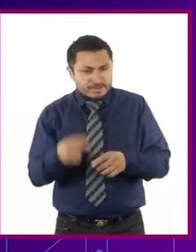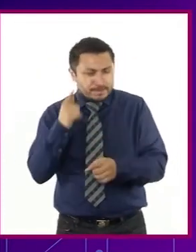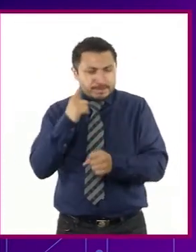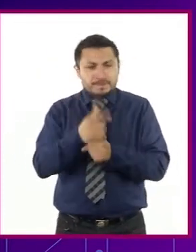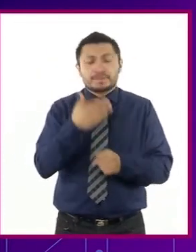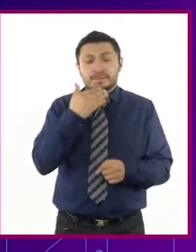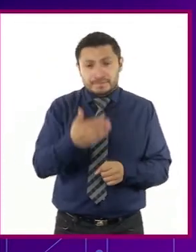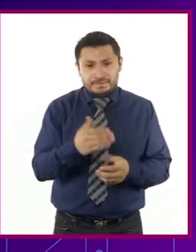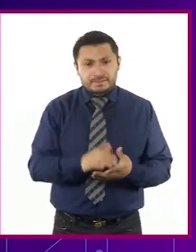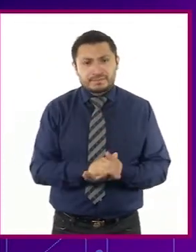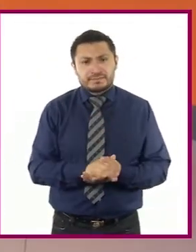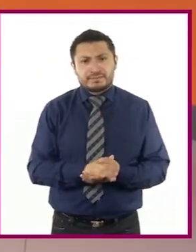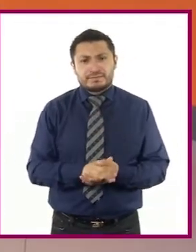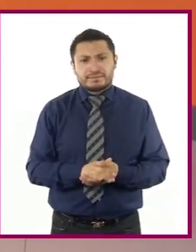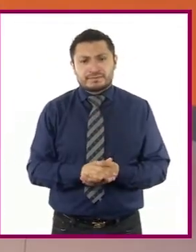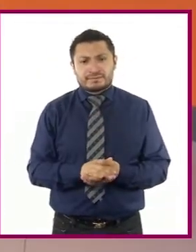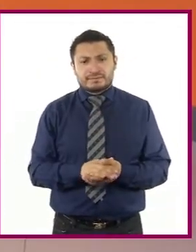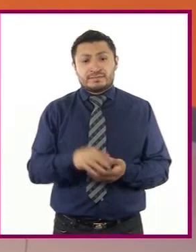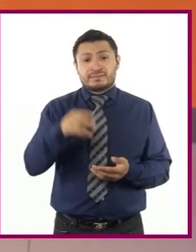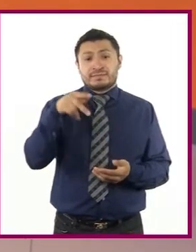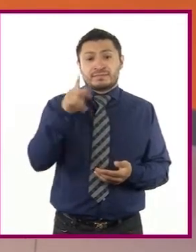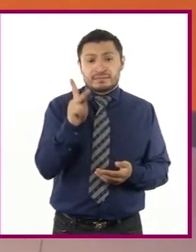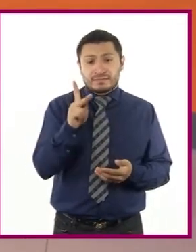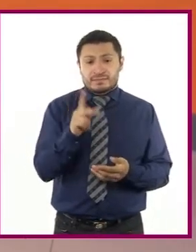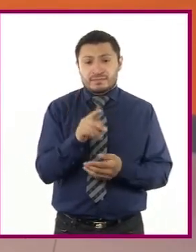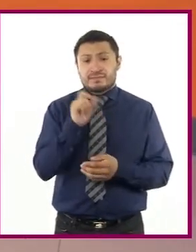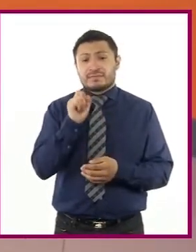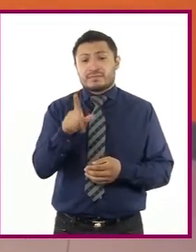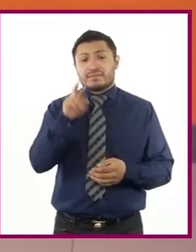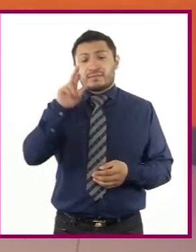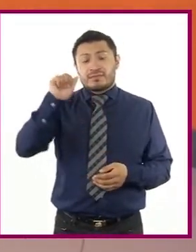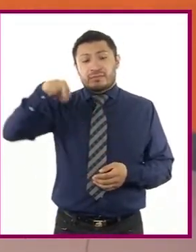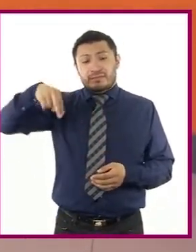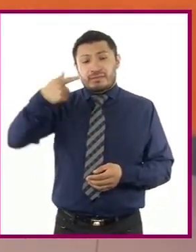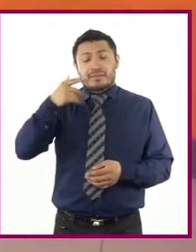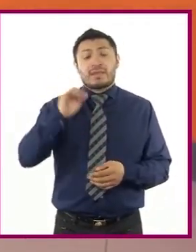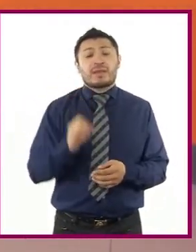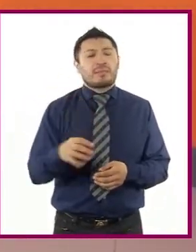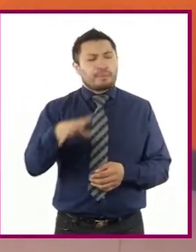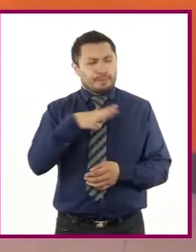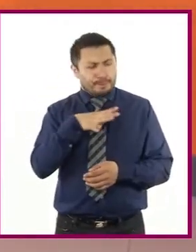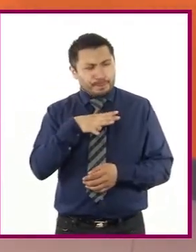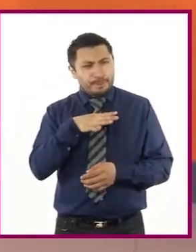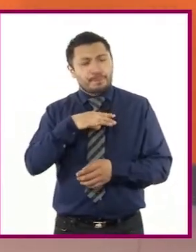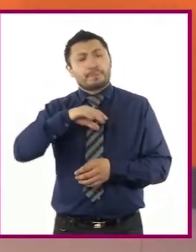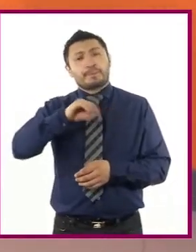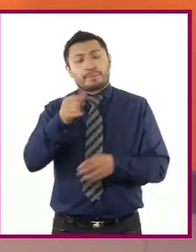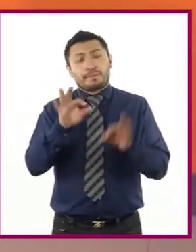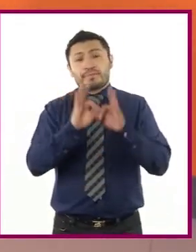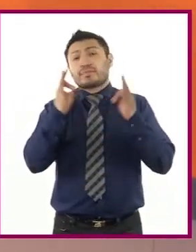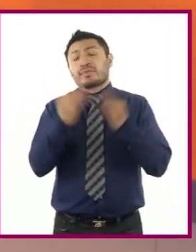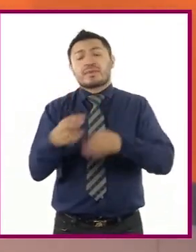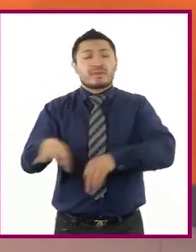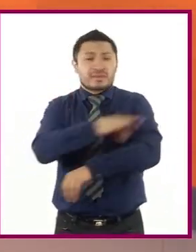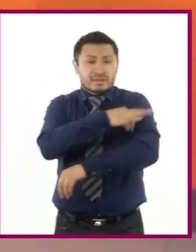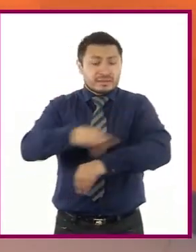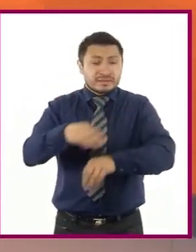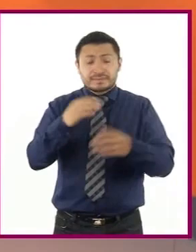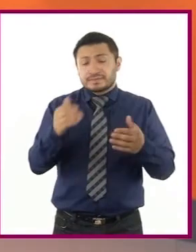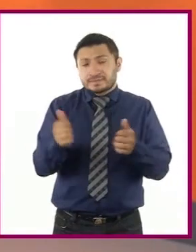lo suficiente. Pero, además del rango, ¿existirán otras maneras de medir la